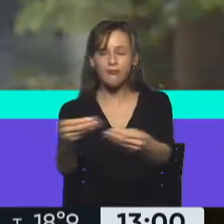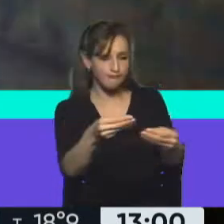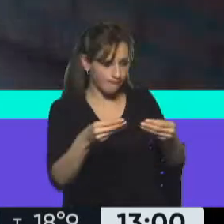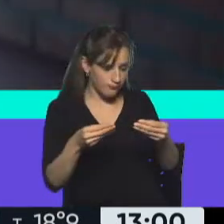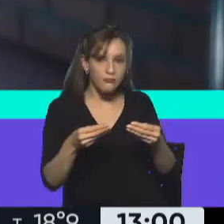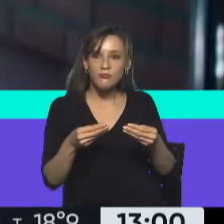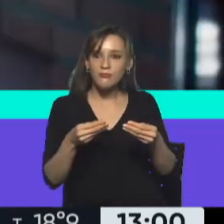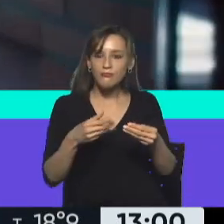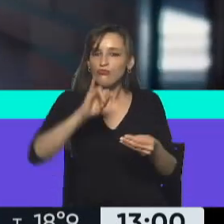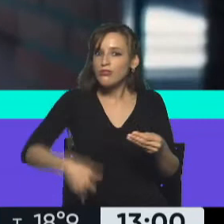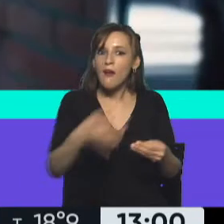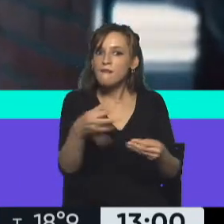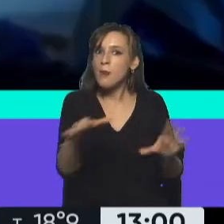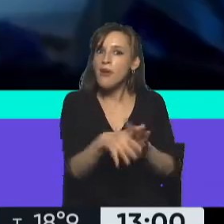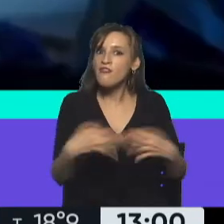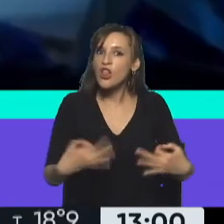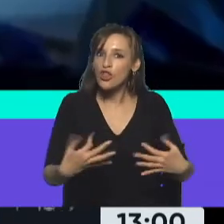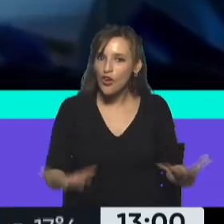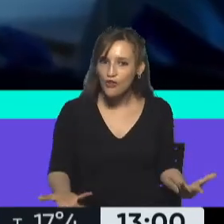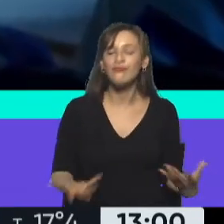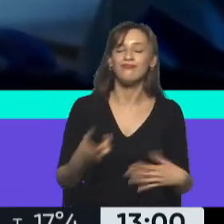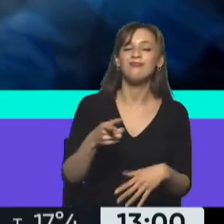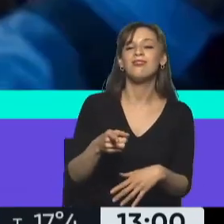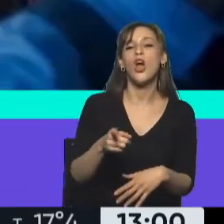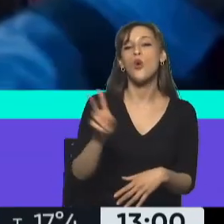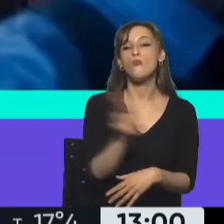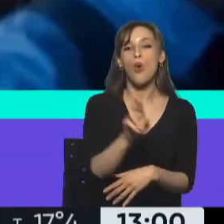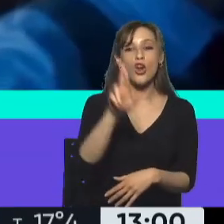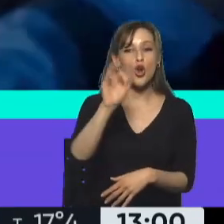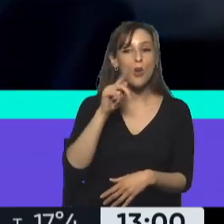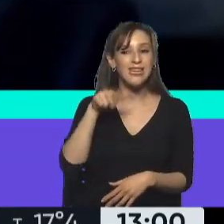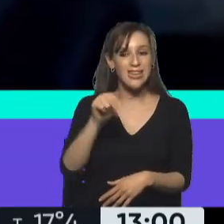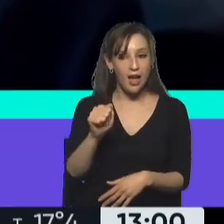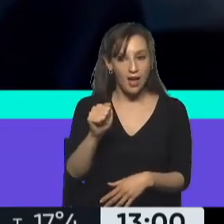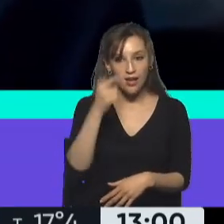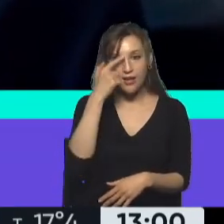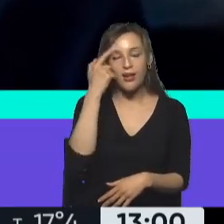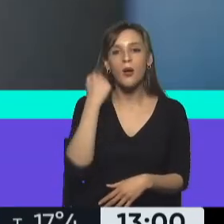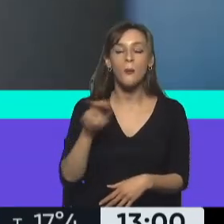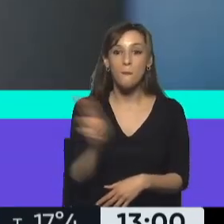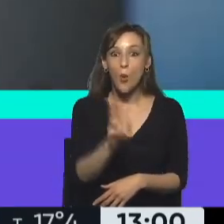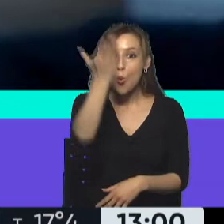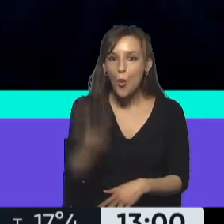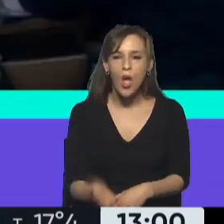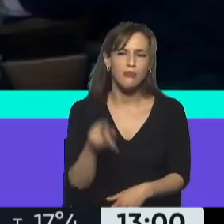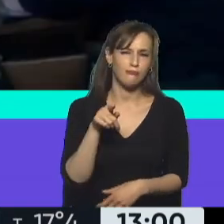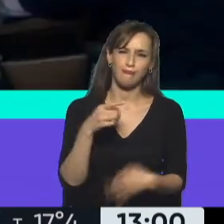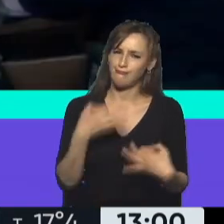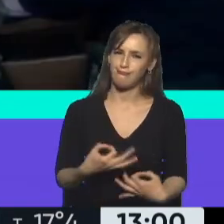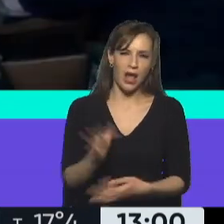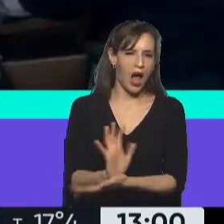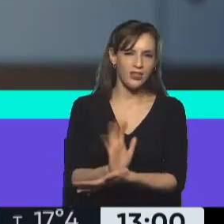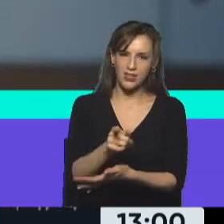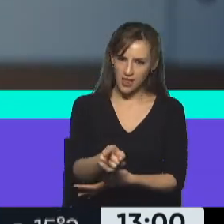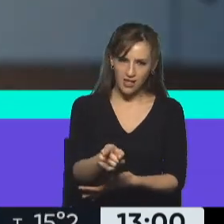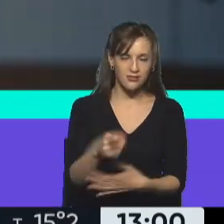podría haber pasado a mí. Romina Ricci fue como un boom, necesitaba todo lo que es Romy Ricci, era Luciana, ese